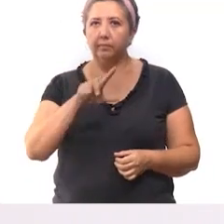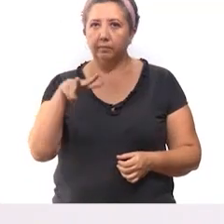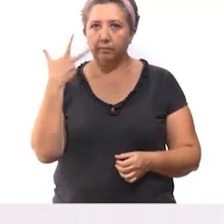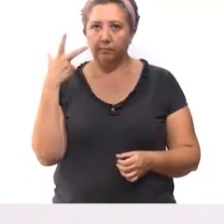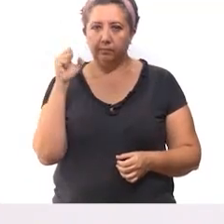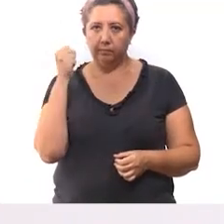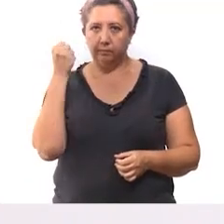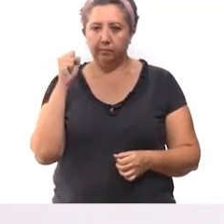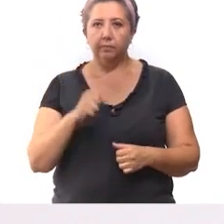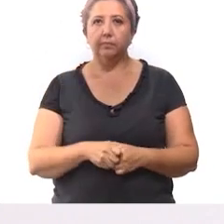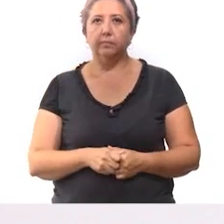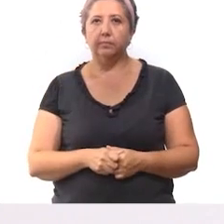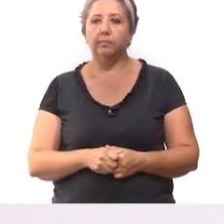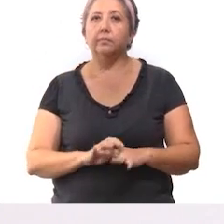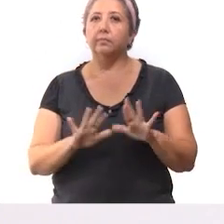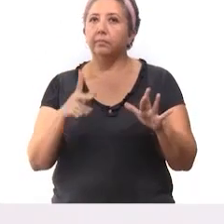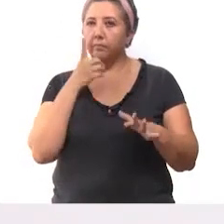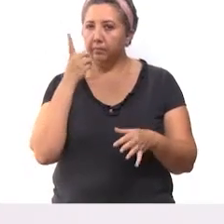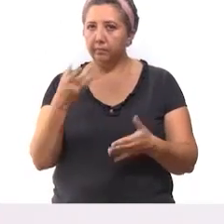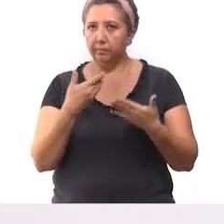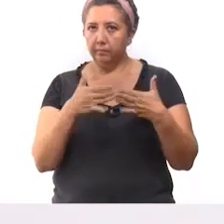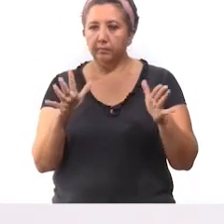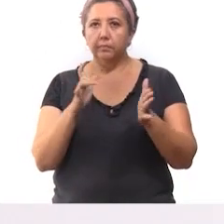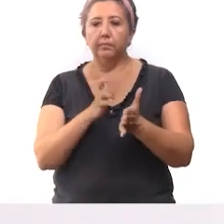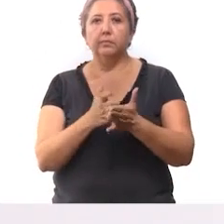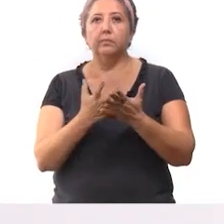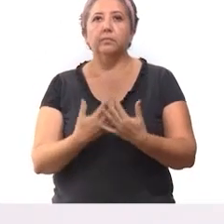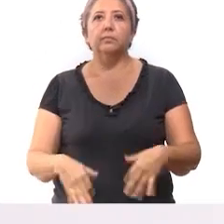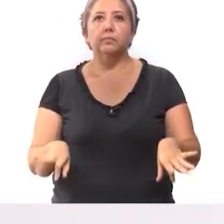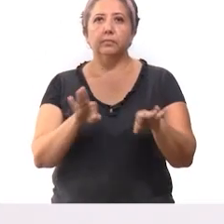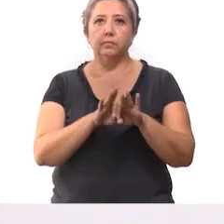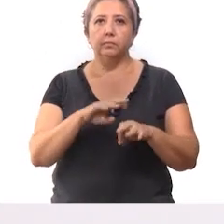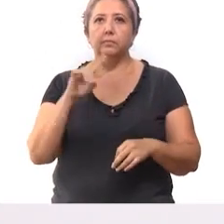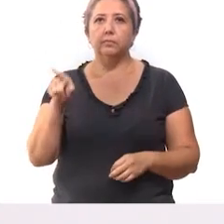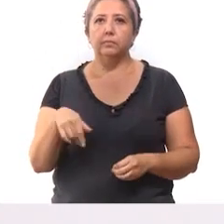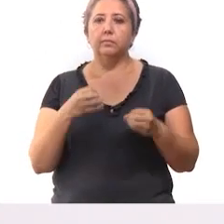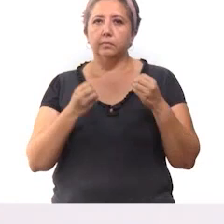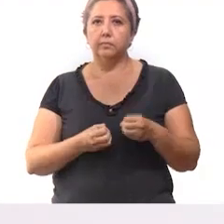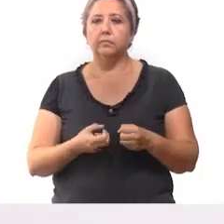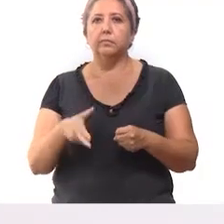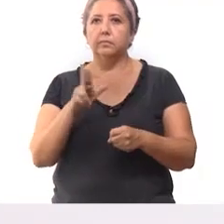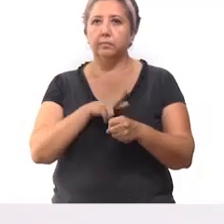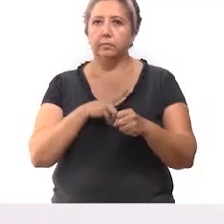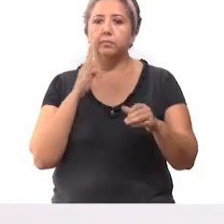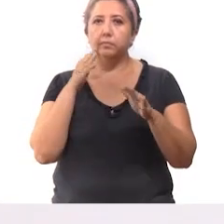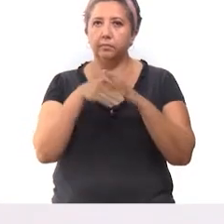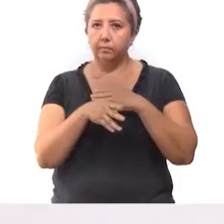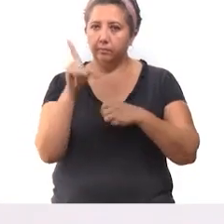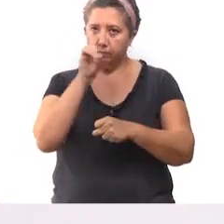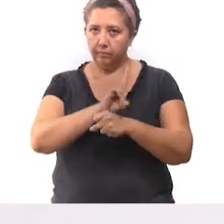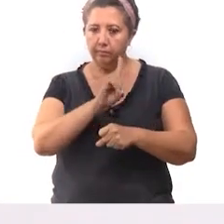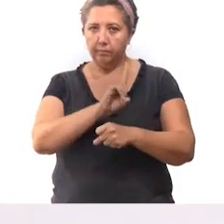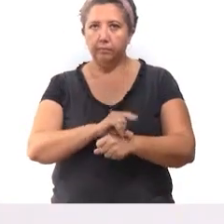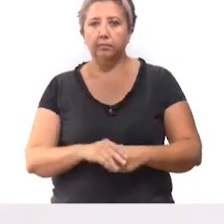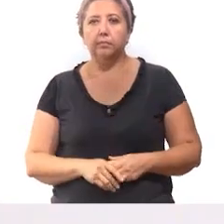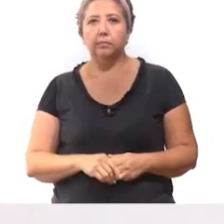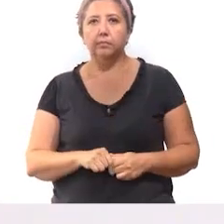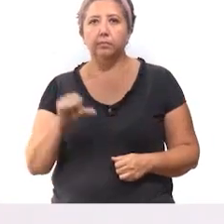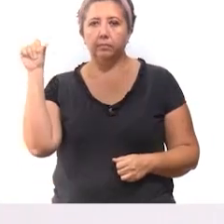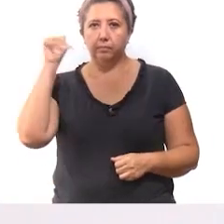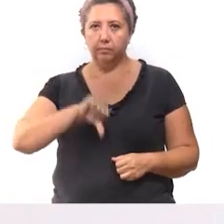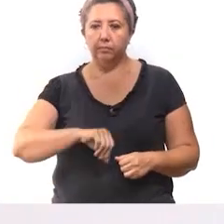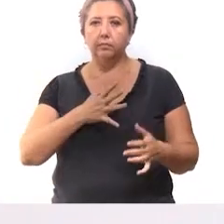13 de septiembre. Como se ha señalado en la reapertura económica, los datos más importantes son la ocupación hospitalaria y los ingresos